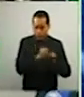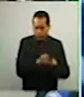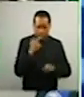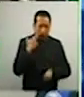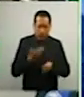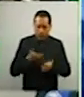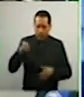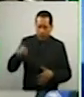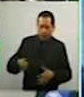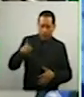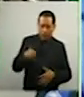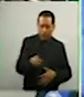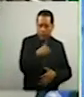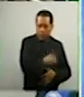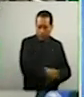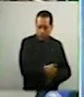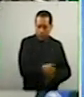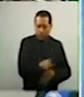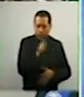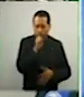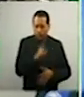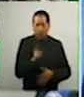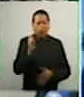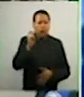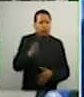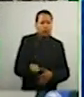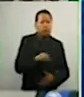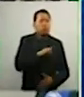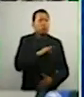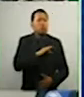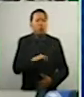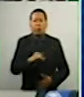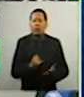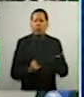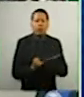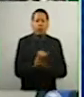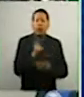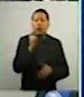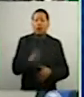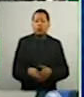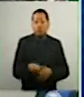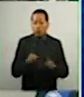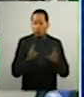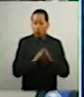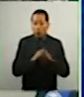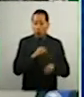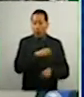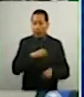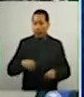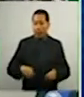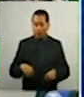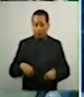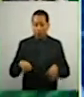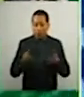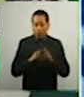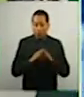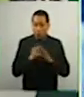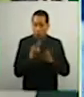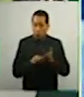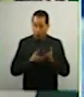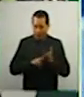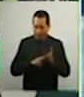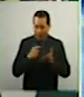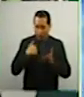electoral esta, digamos, desresponsabilización que estamos viendo vez tras vez por parte de la